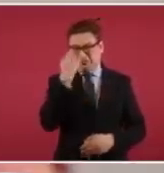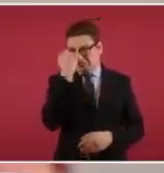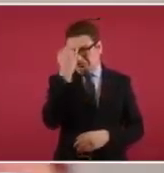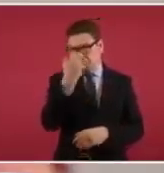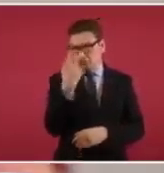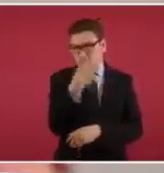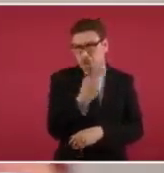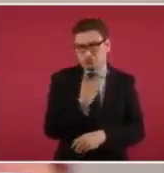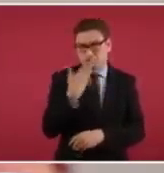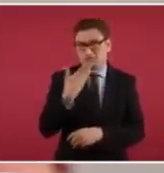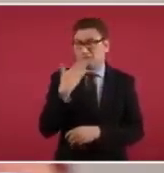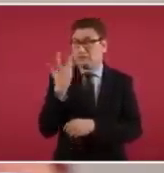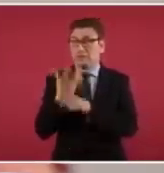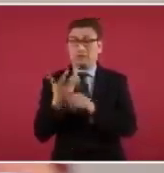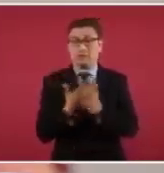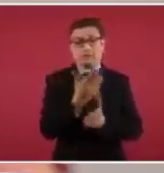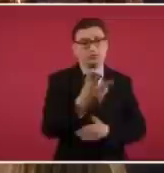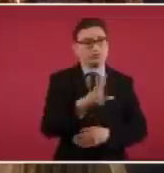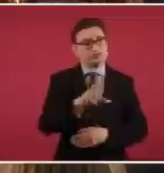Se quedaron